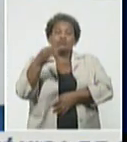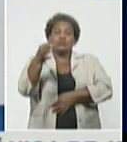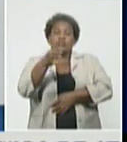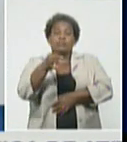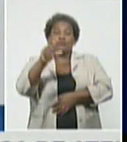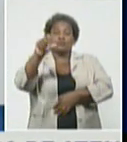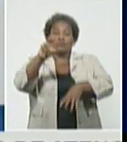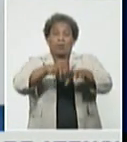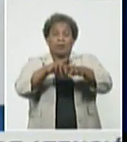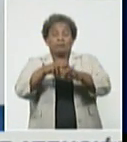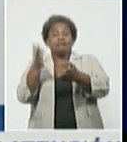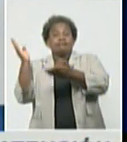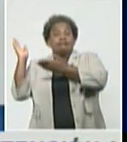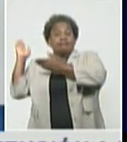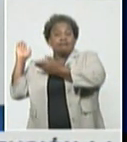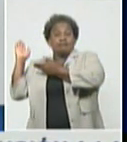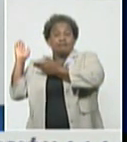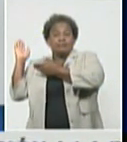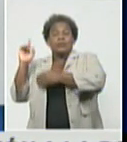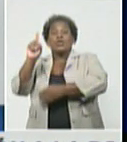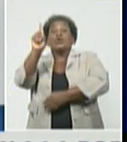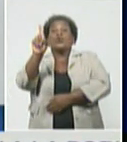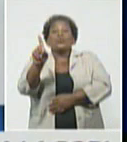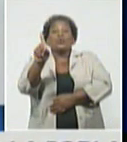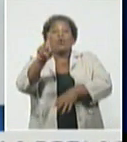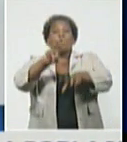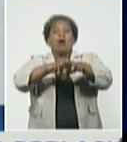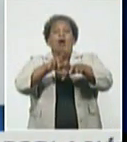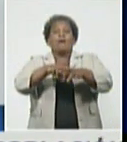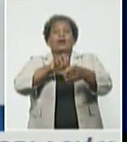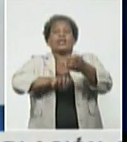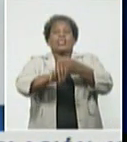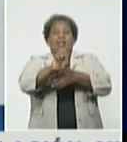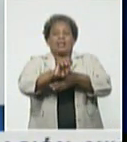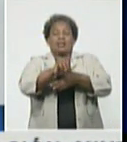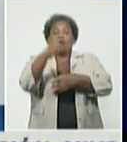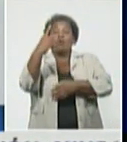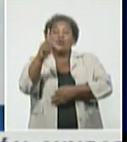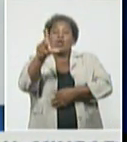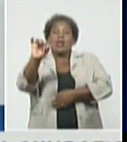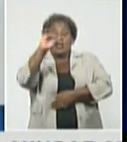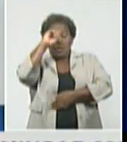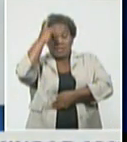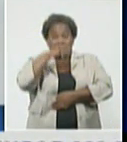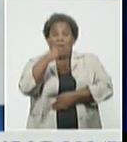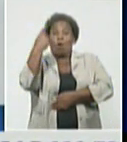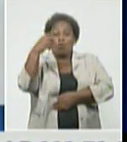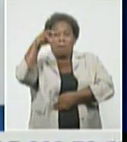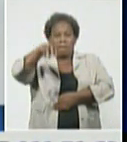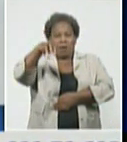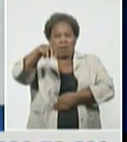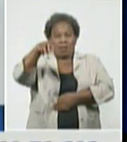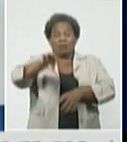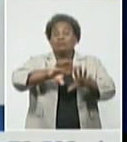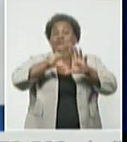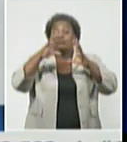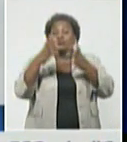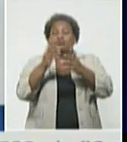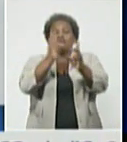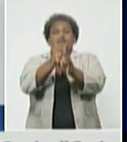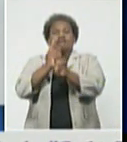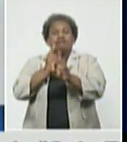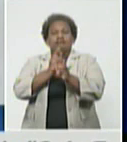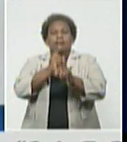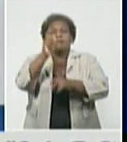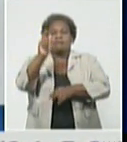Habana, 1 de Habana del Este, 1 de La Lisa y 1 de Marianao, todos contactos de casos